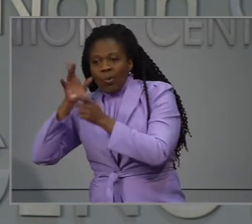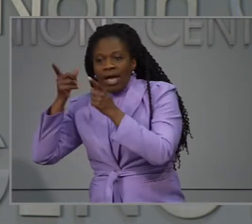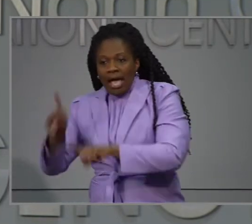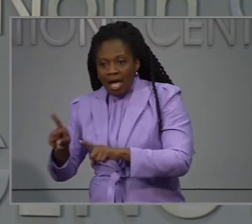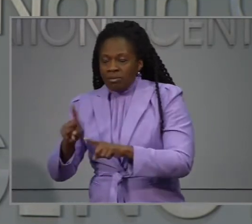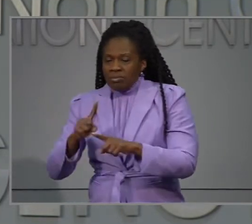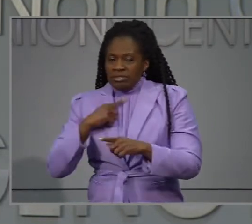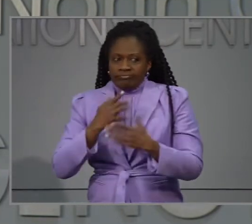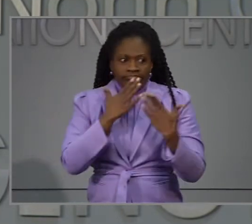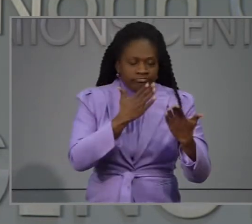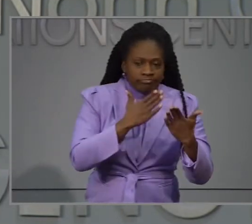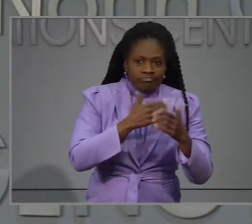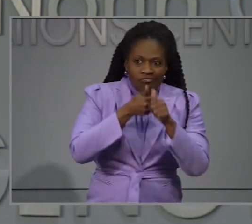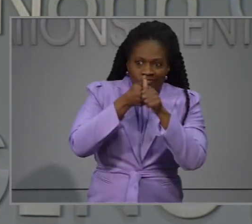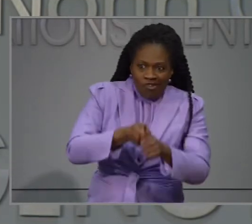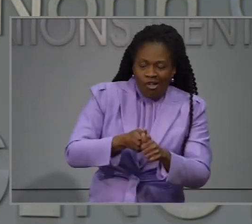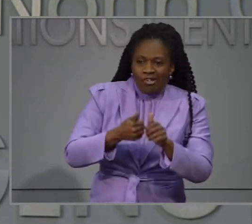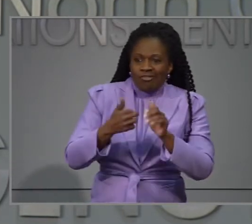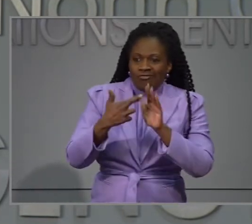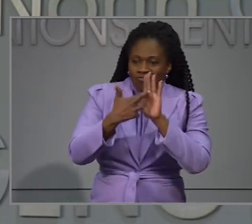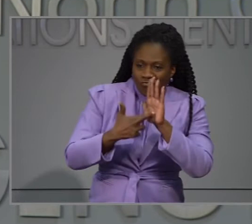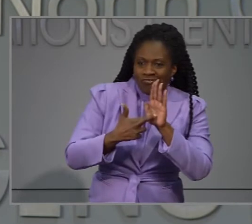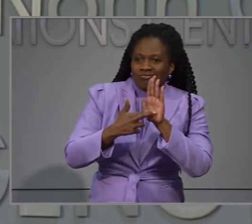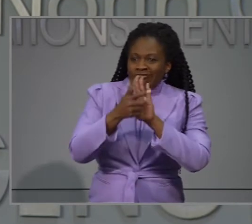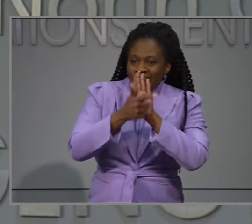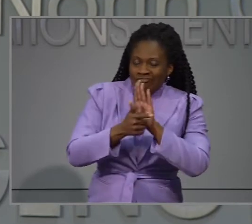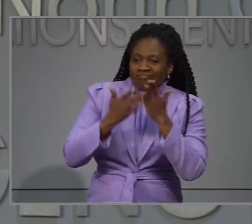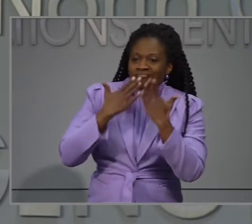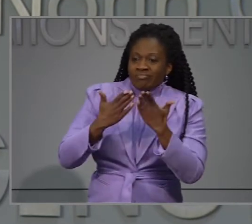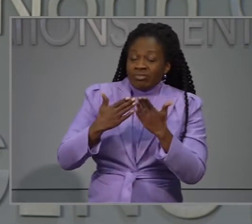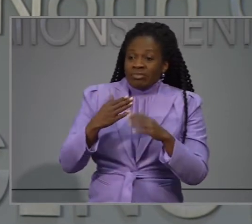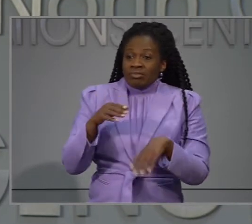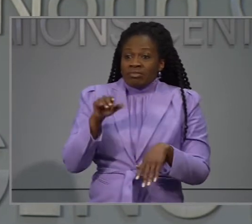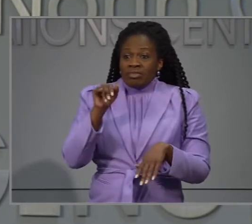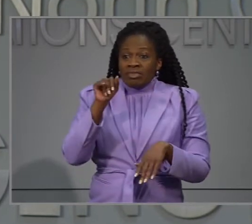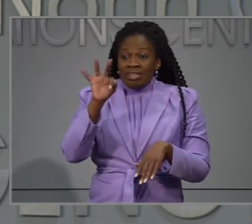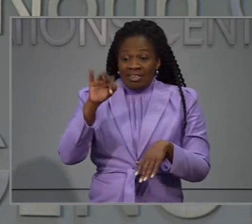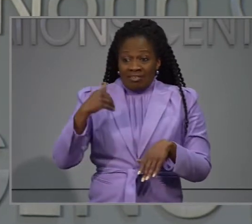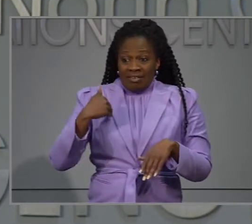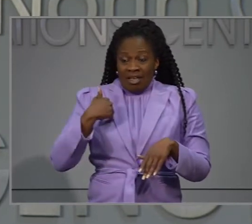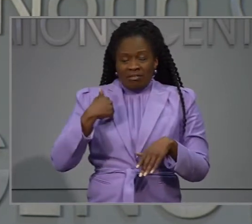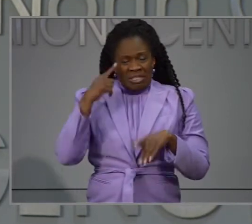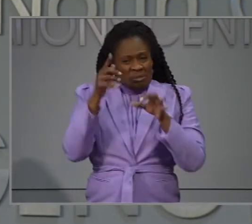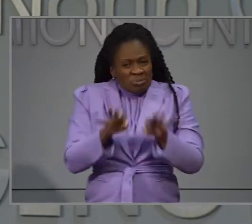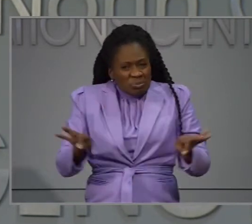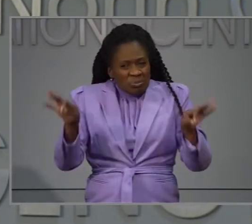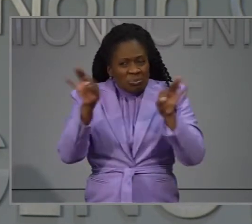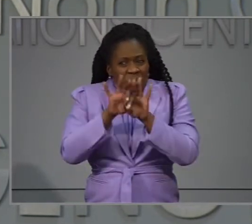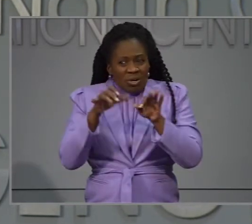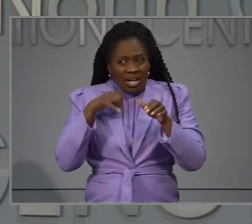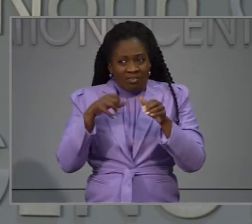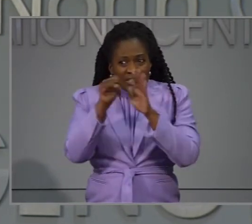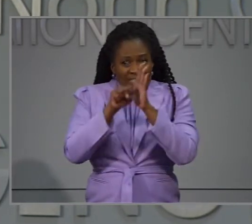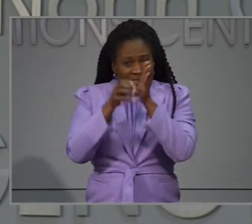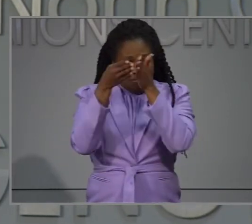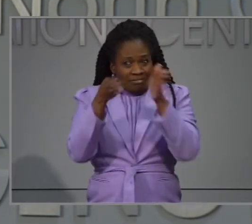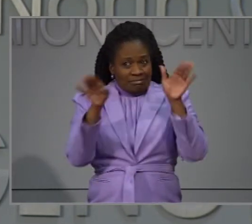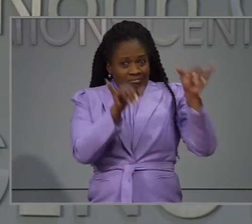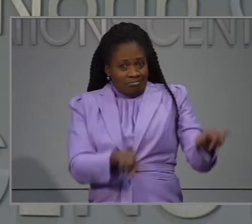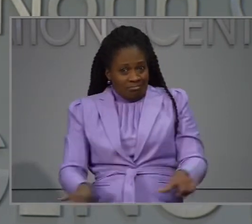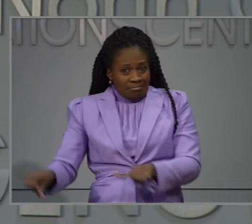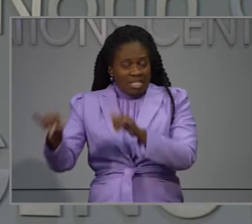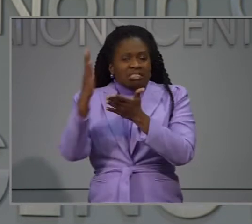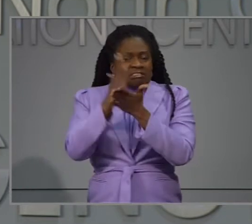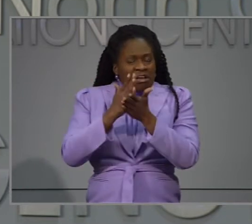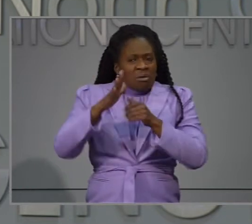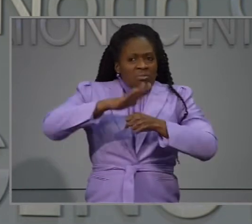cumplan con las órdenes el buen trabajo que han hecho y es bien importante que nosotros hemos tenido un estándar a nivel estatal y